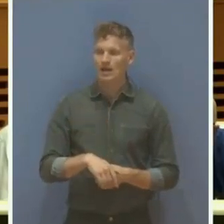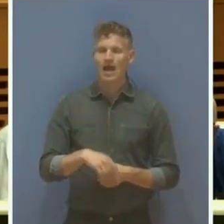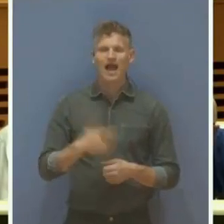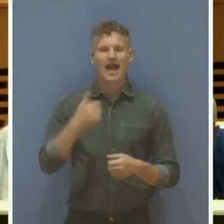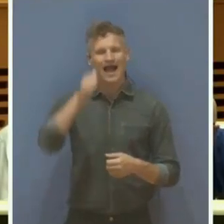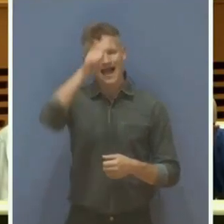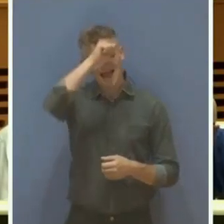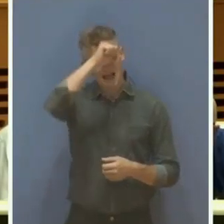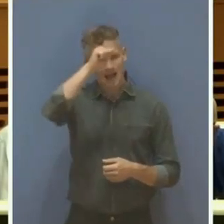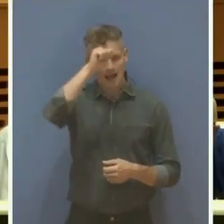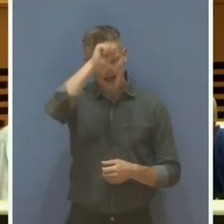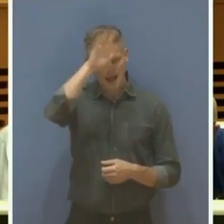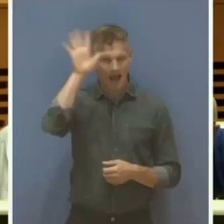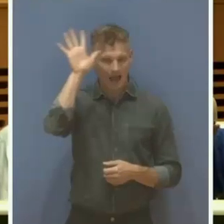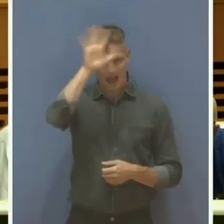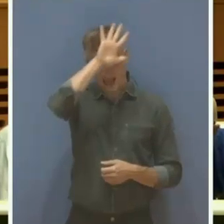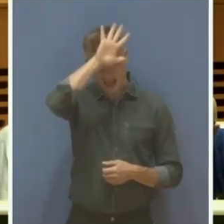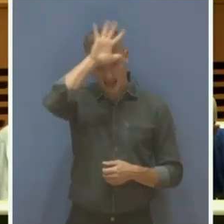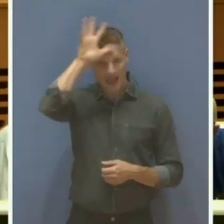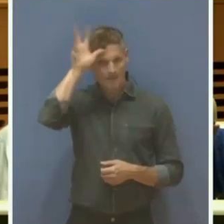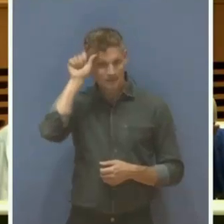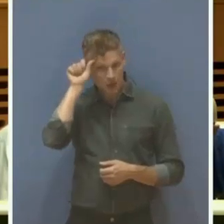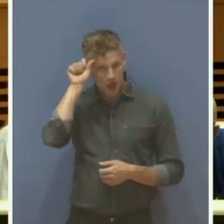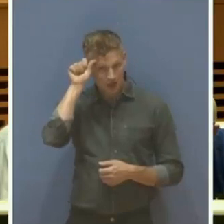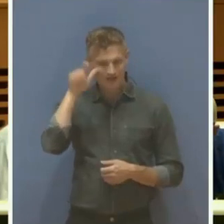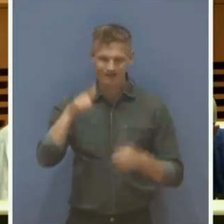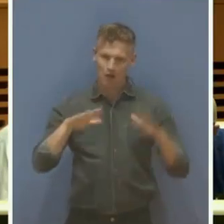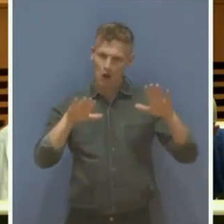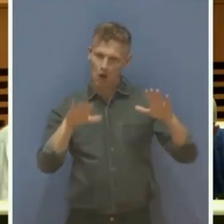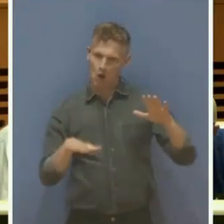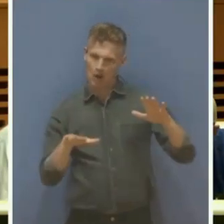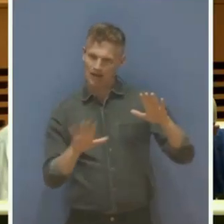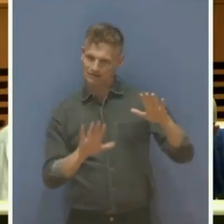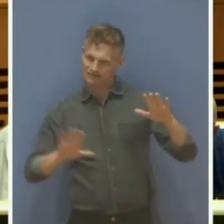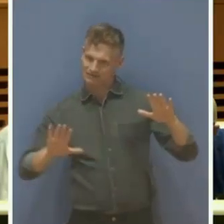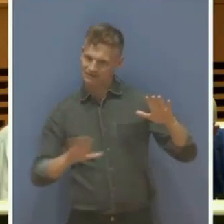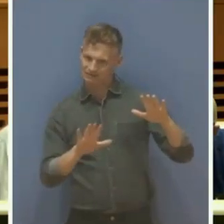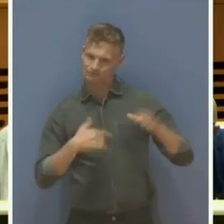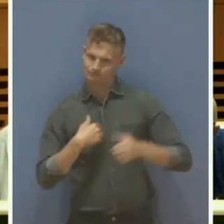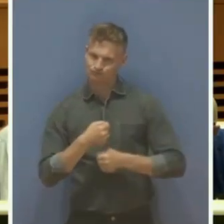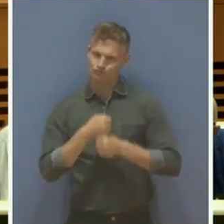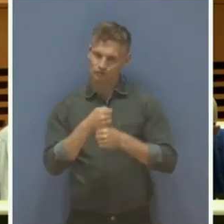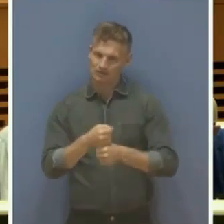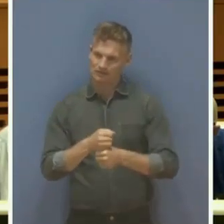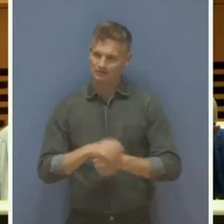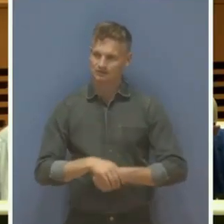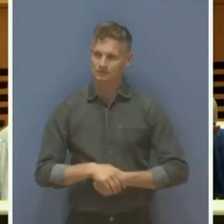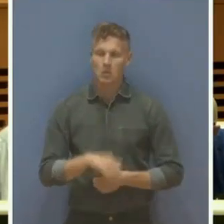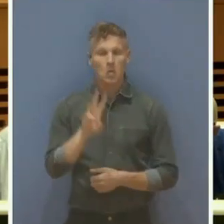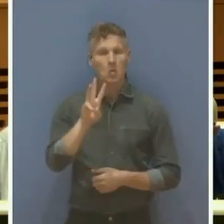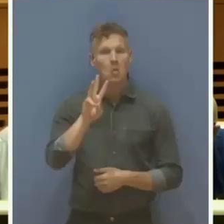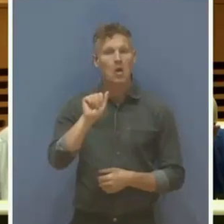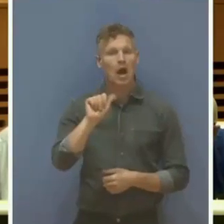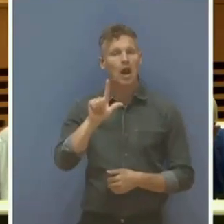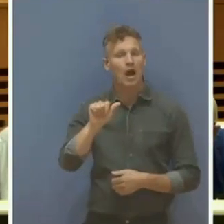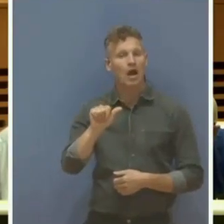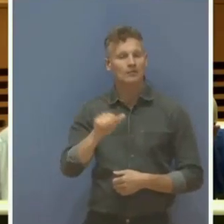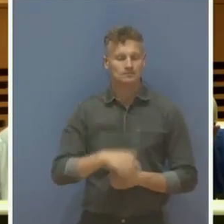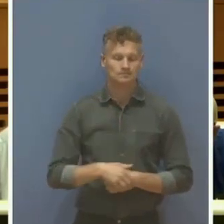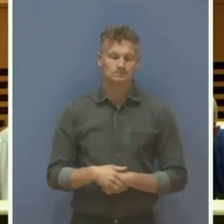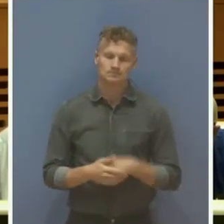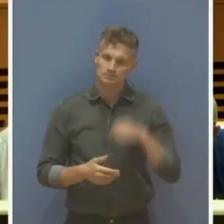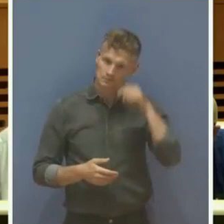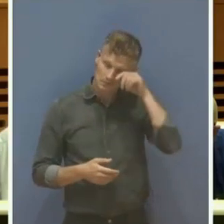indígenas. Como ha dicho el delegado de la Guyana Francesa ayer, Francia utiliza como argumento su constitución de